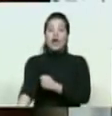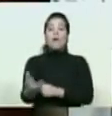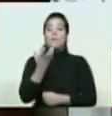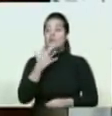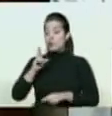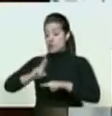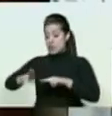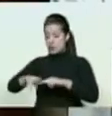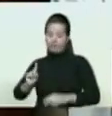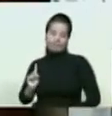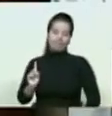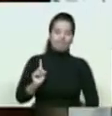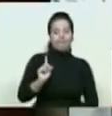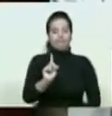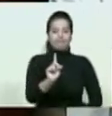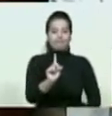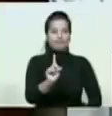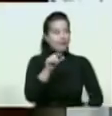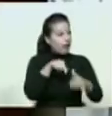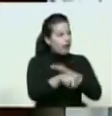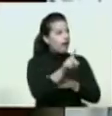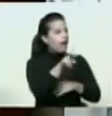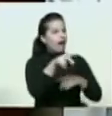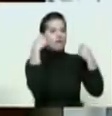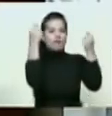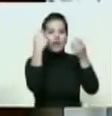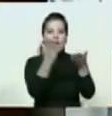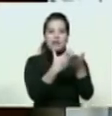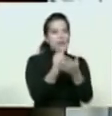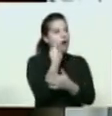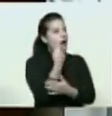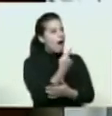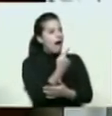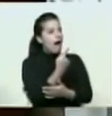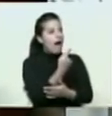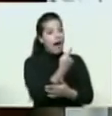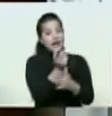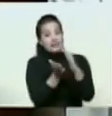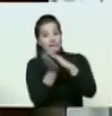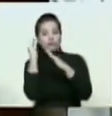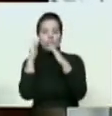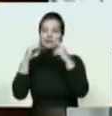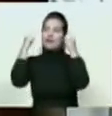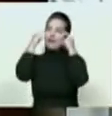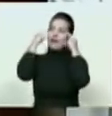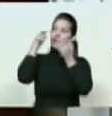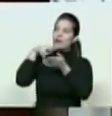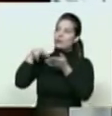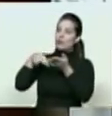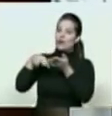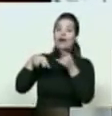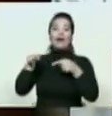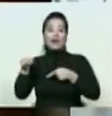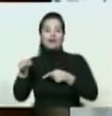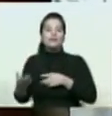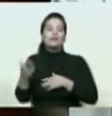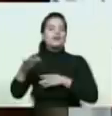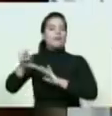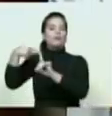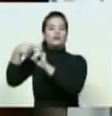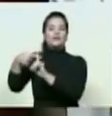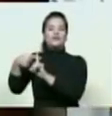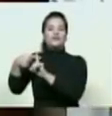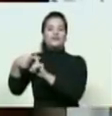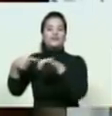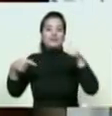hogar la inquietud de la lectura, ya es una victoria gigantesca frente a los antivalores del